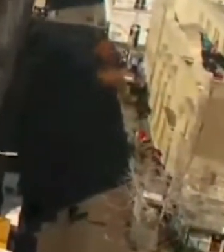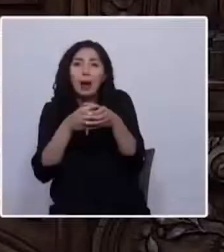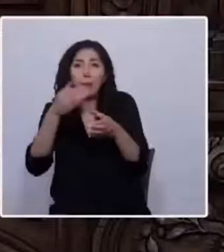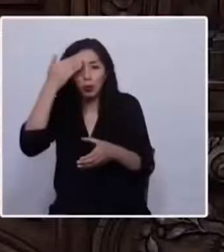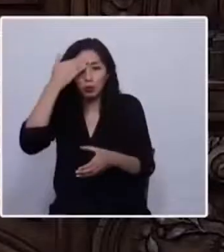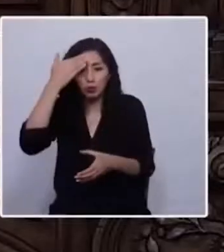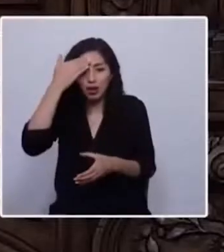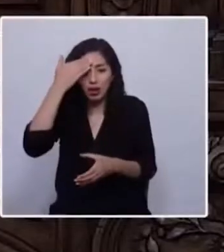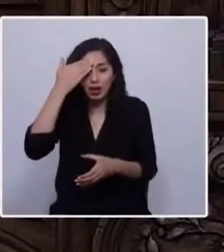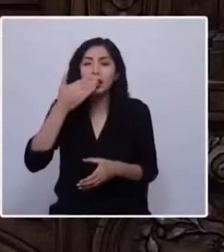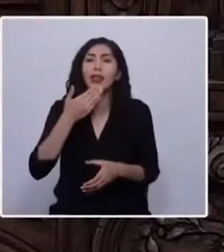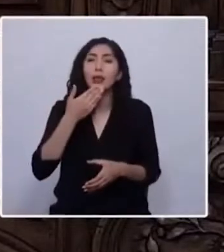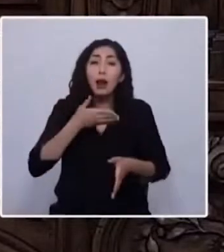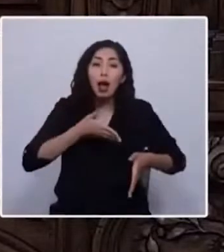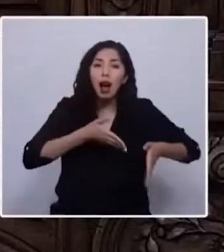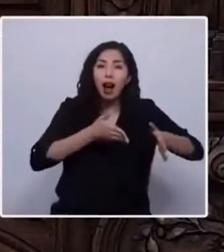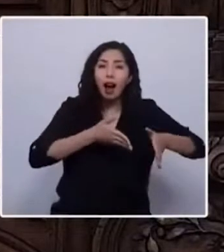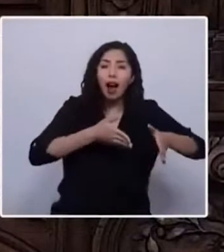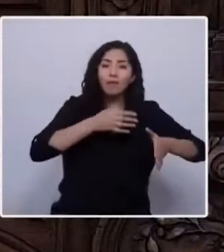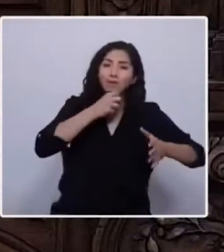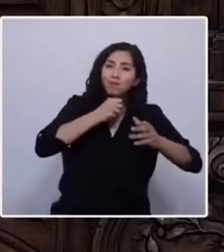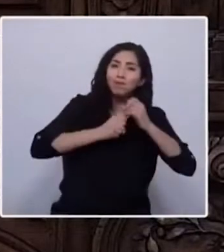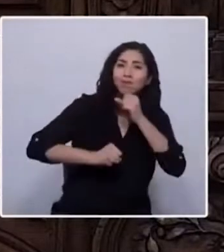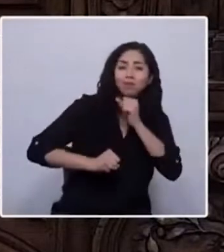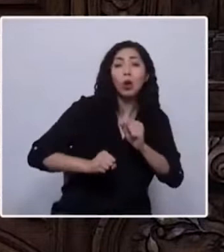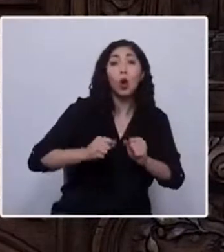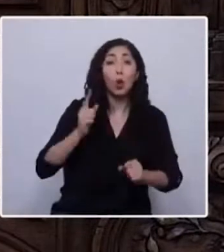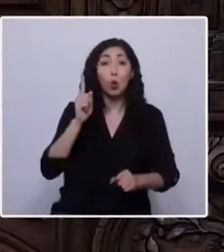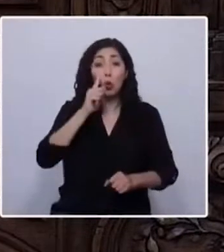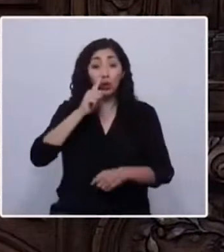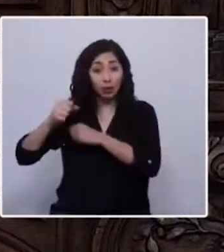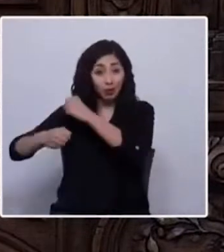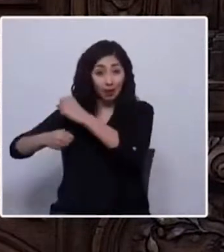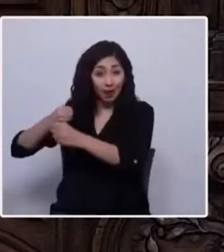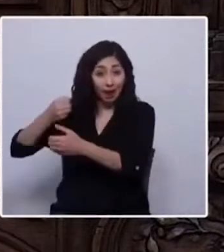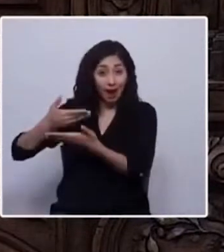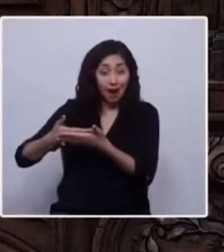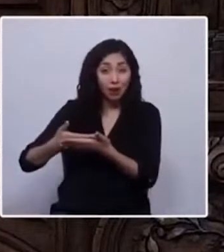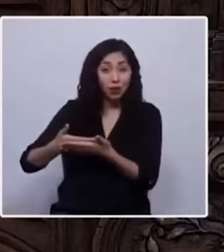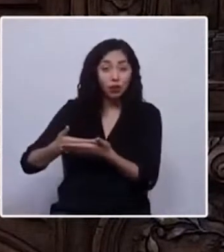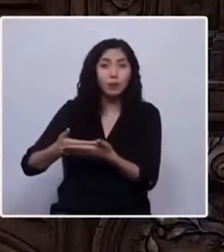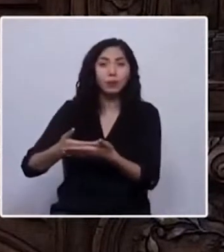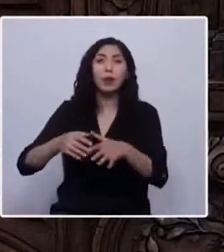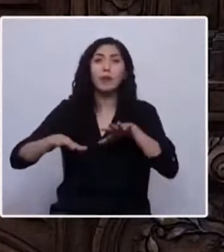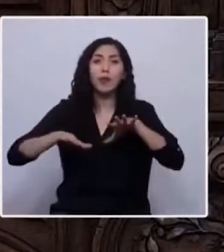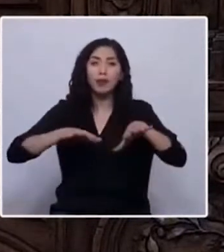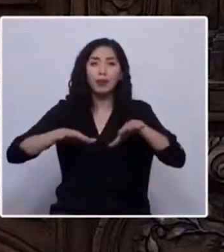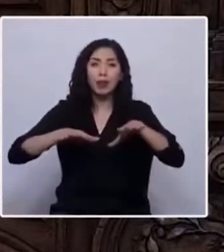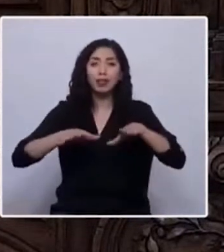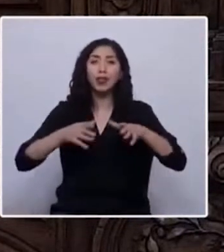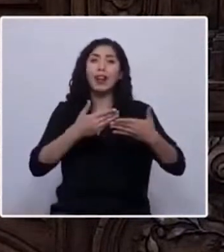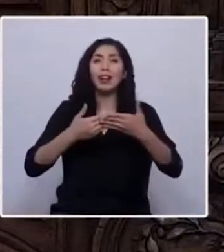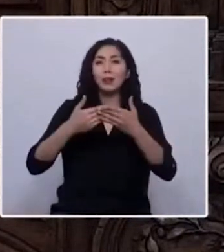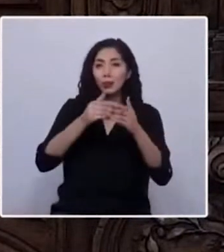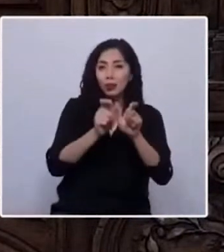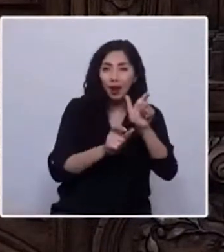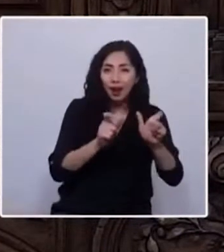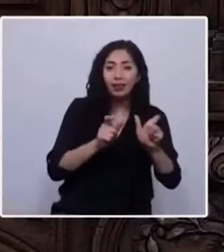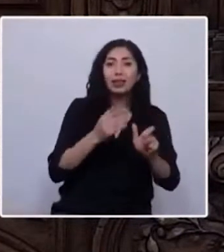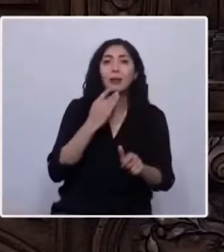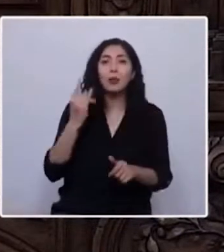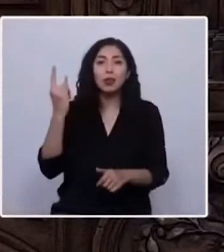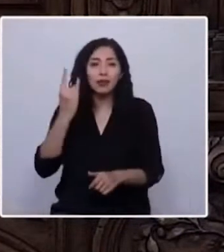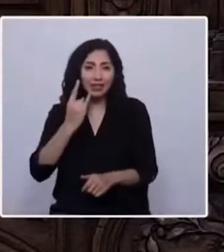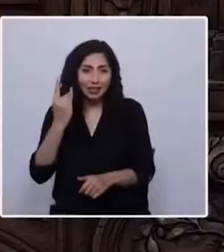derechos sociales para que podamos desarrollar nuestros proyectos de vida en libertad. Y yo creo que esta constitución lo que hace es establecer esos mínimos comunes,